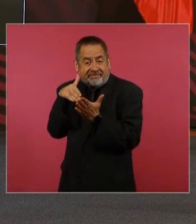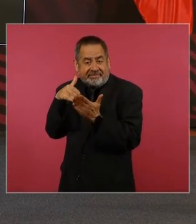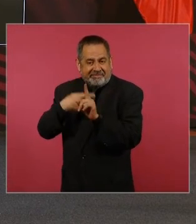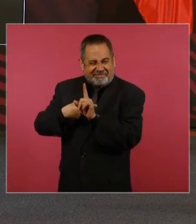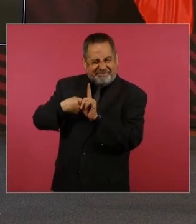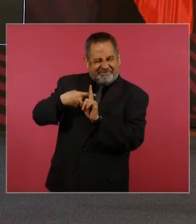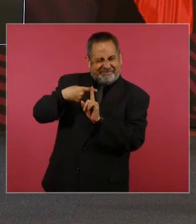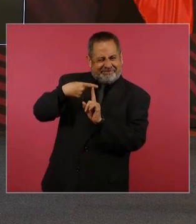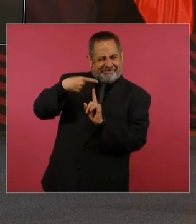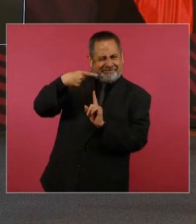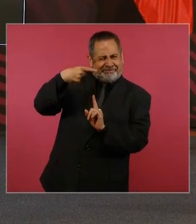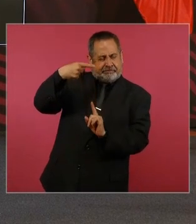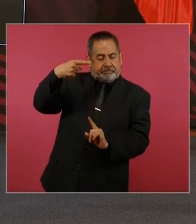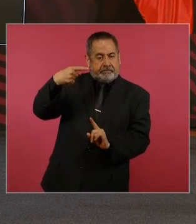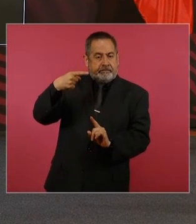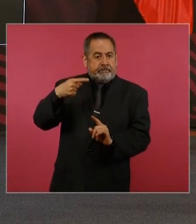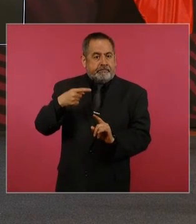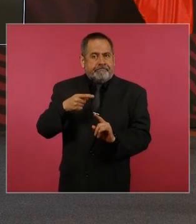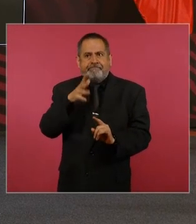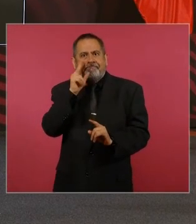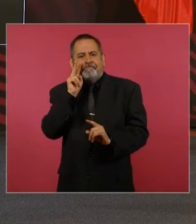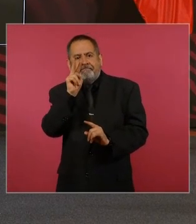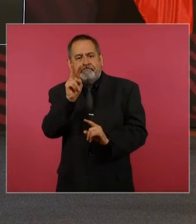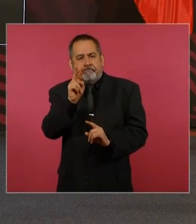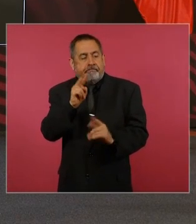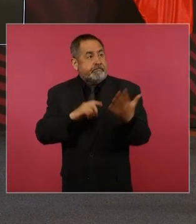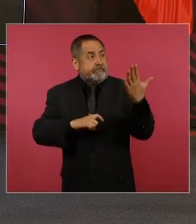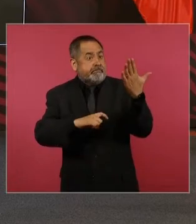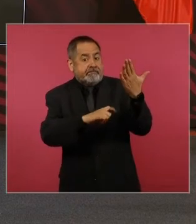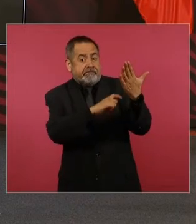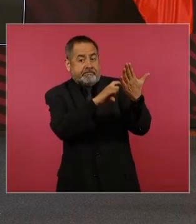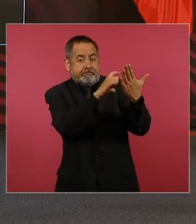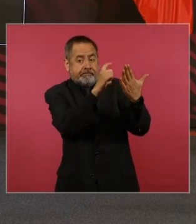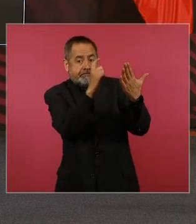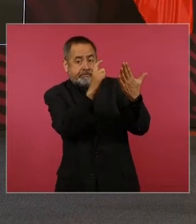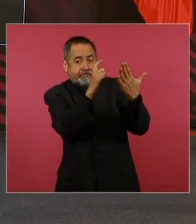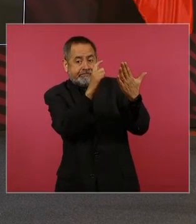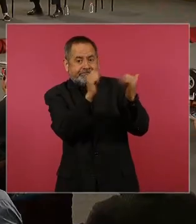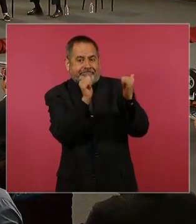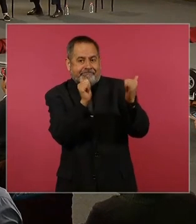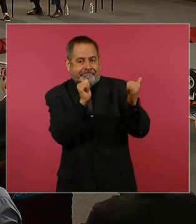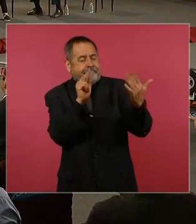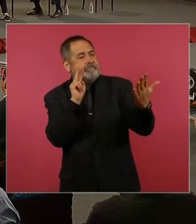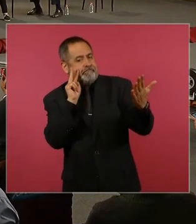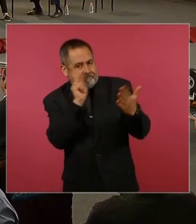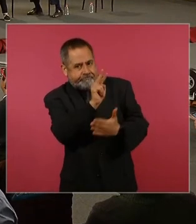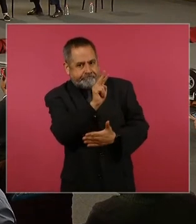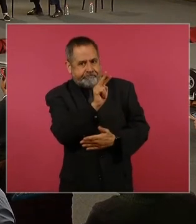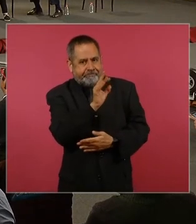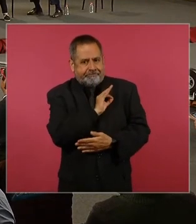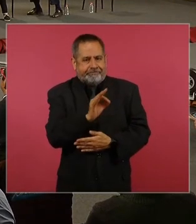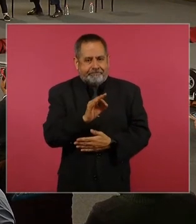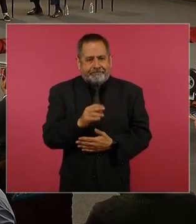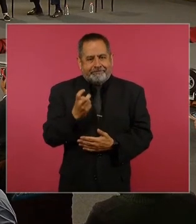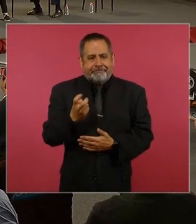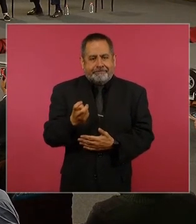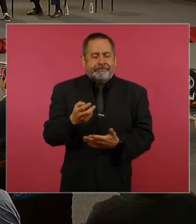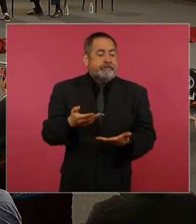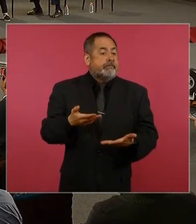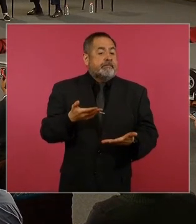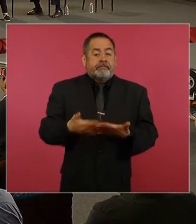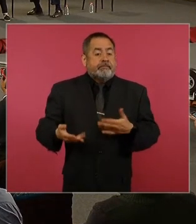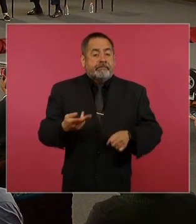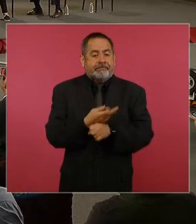lo podemos ver gracias a los eclipses. Entonces, esta zona exterior, que ahora tiene mucho que ver con lo que sucede en la Tierra,